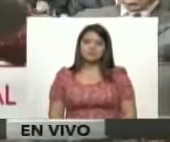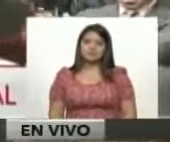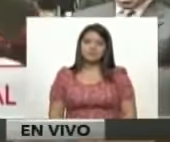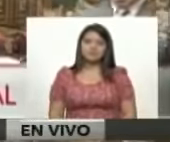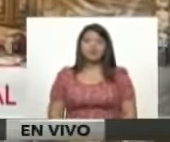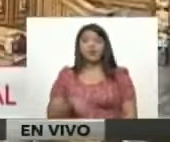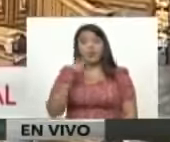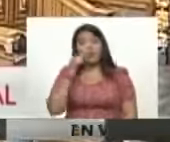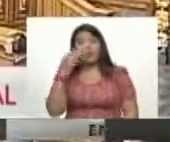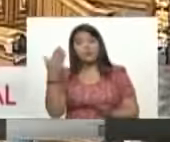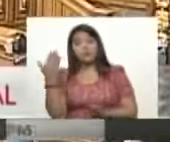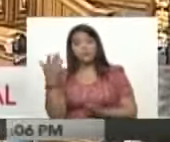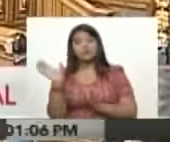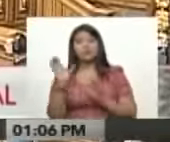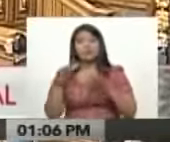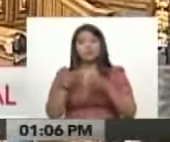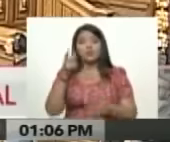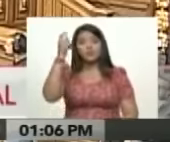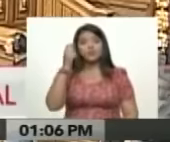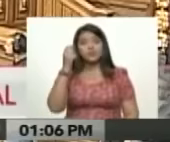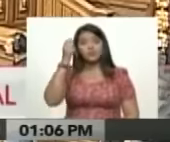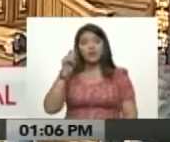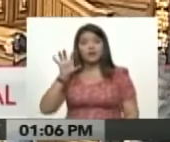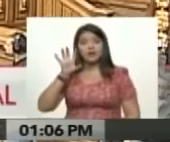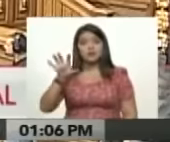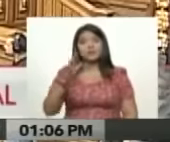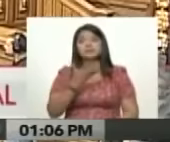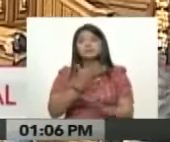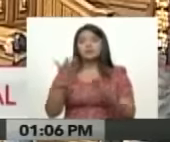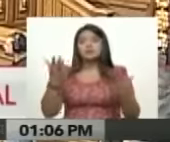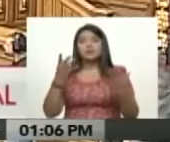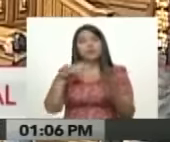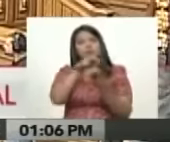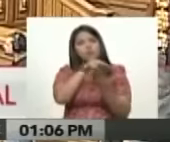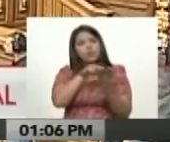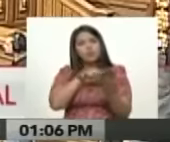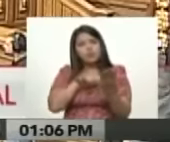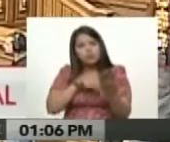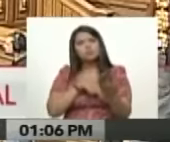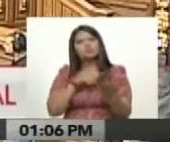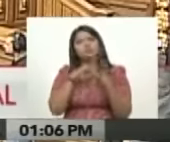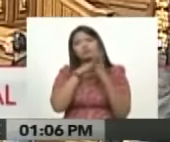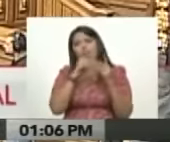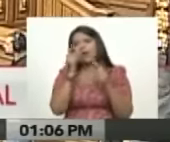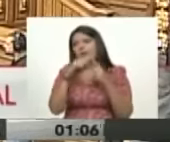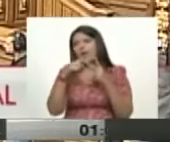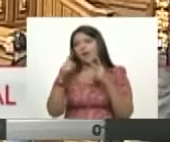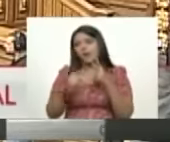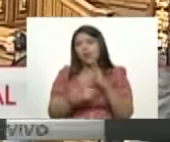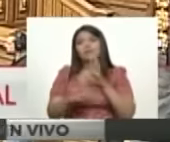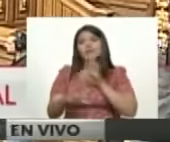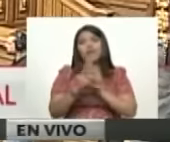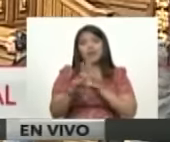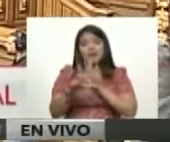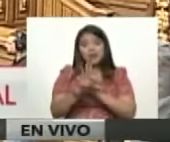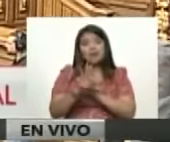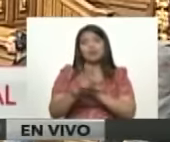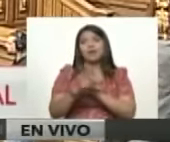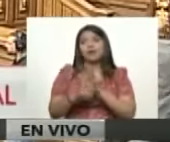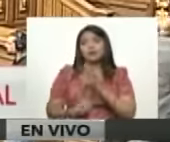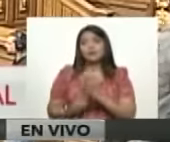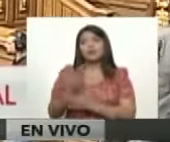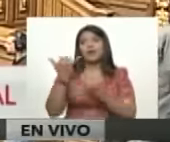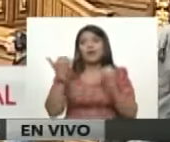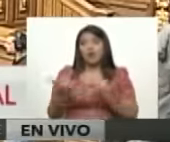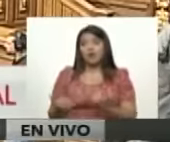Héctor Agüero, del Bloque Parlamentario de la Patria, quien han hecho un repaso por las reivindicaciones que en materia legislativa se han creado en